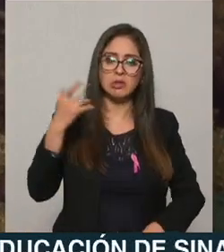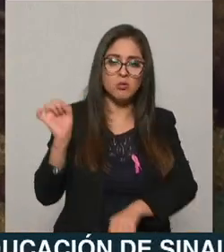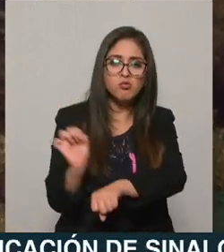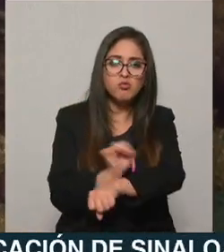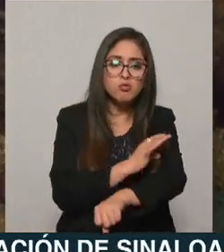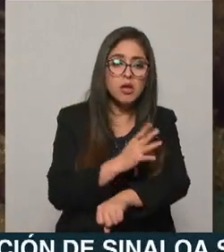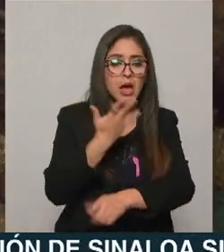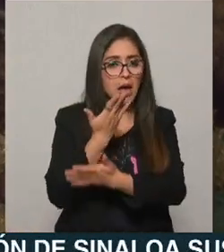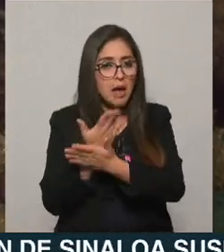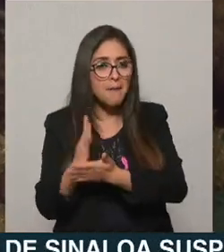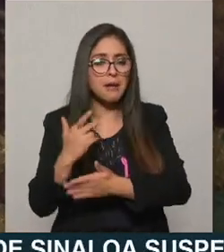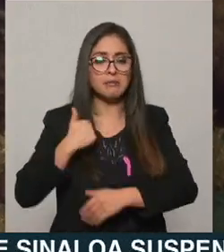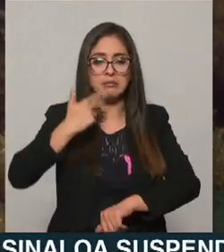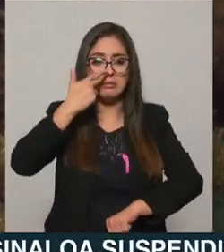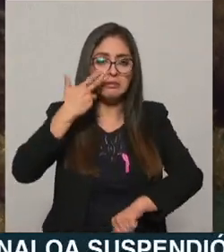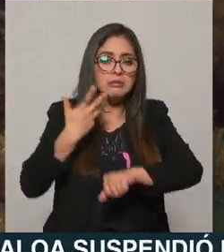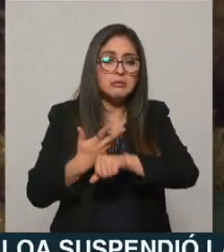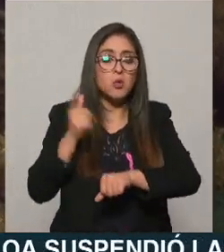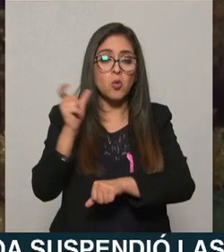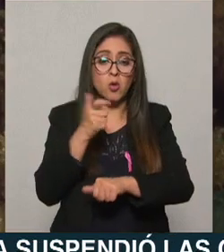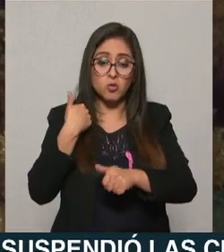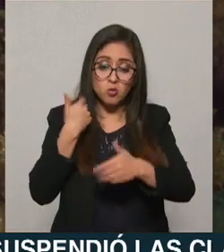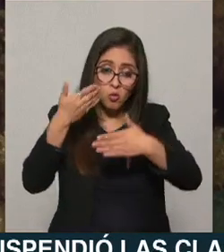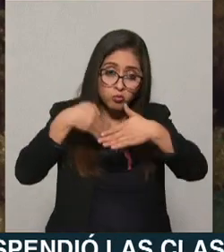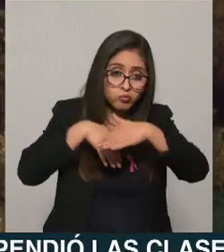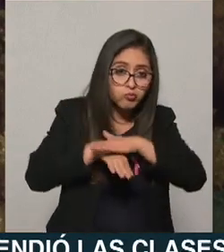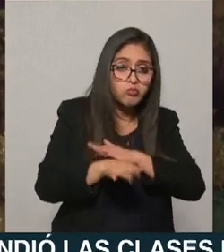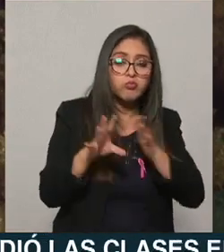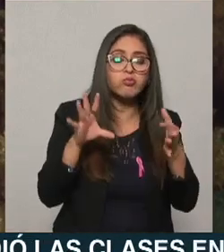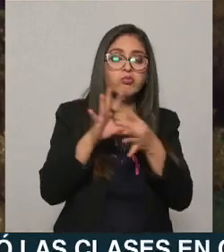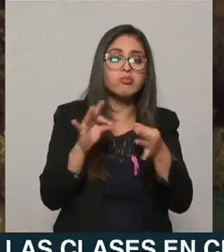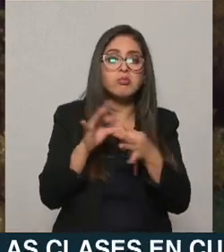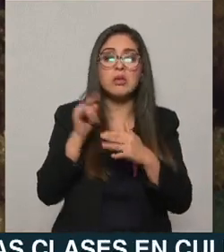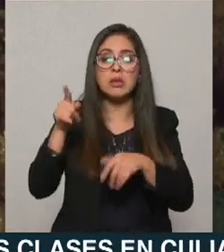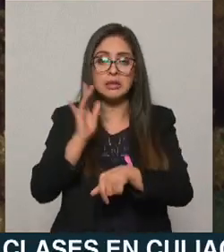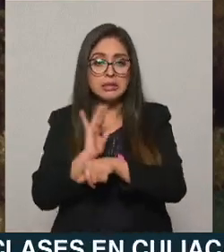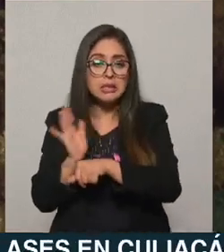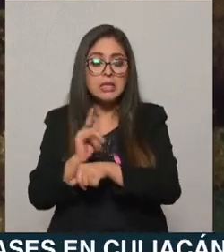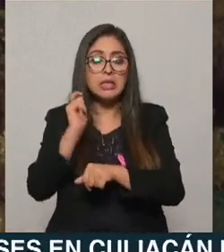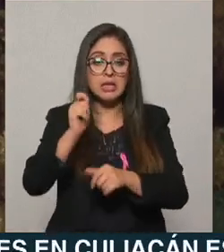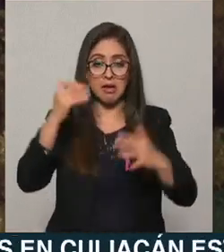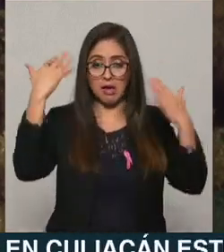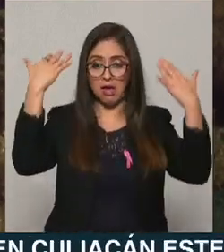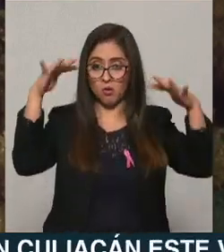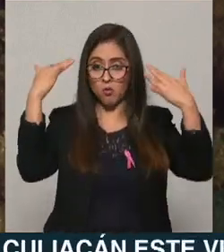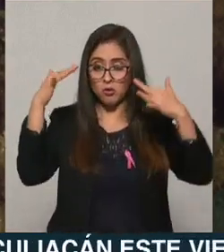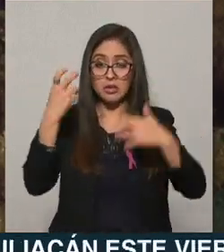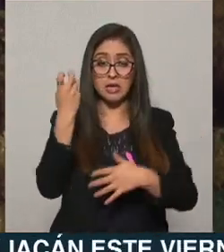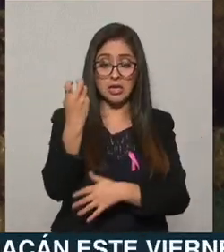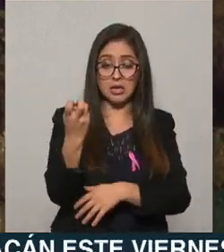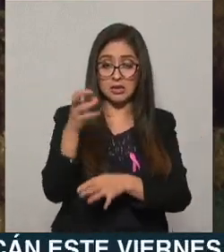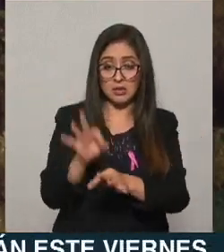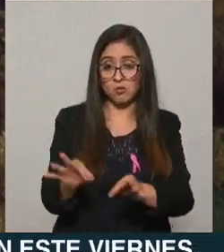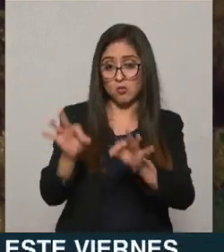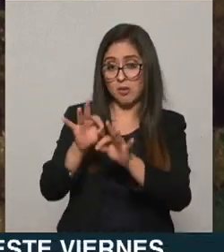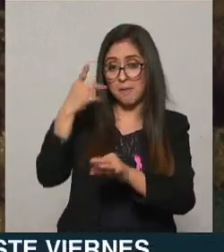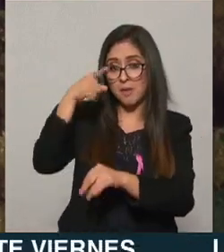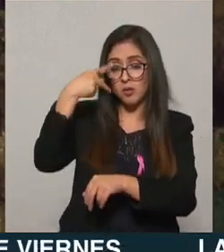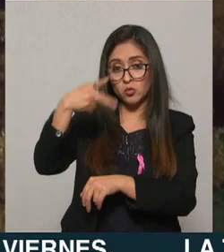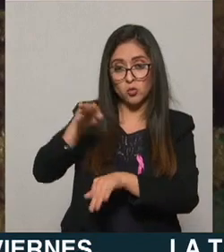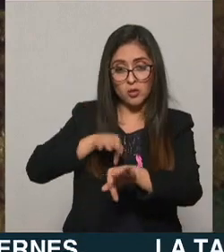gran responsabilidad porque sabía que estaba entrando en un mundo de adultos donde era un trabajo. Claro que a mí me